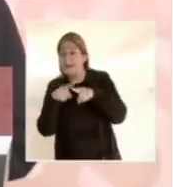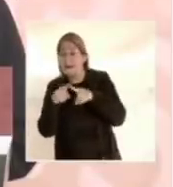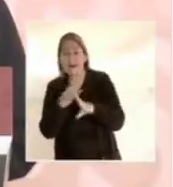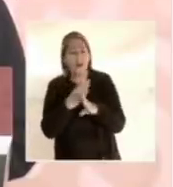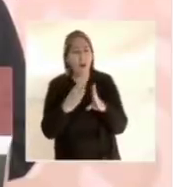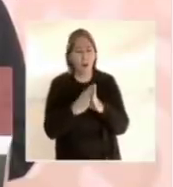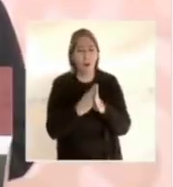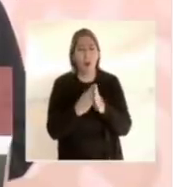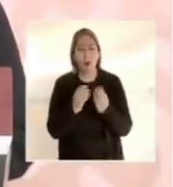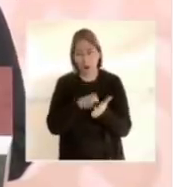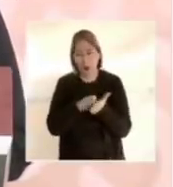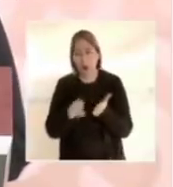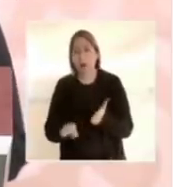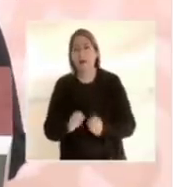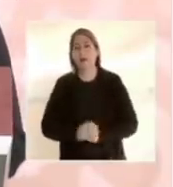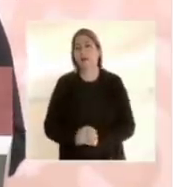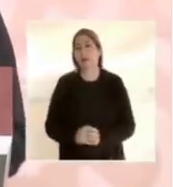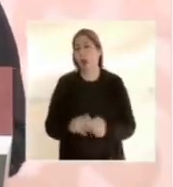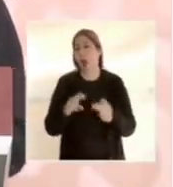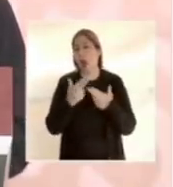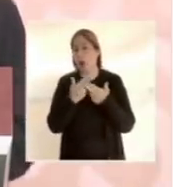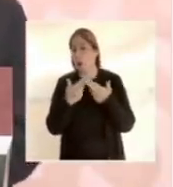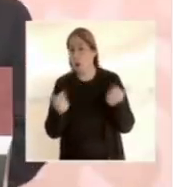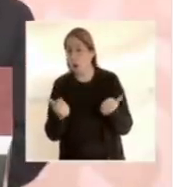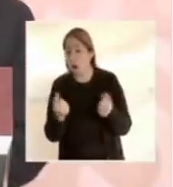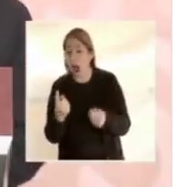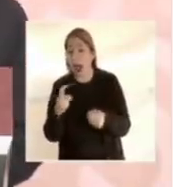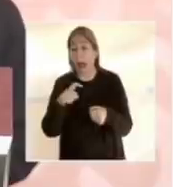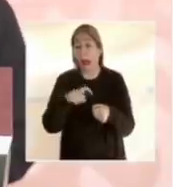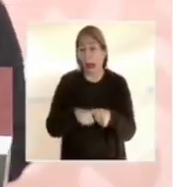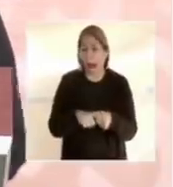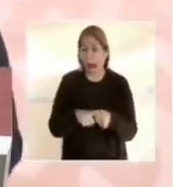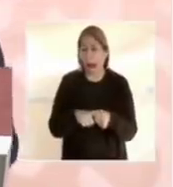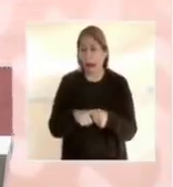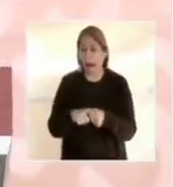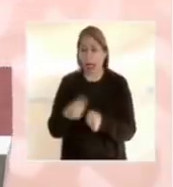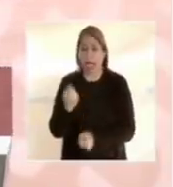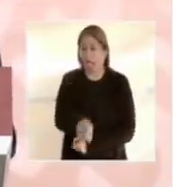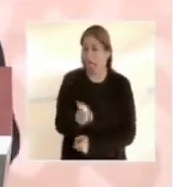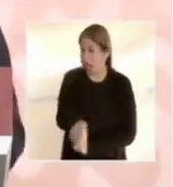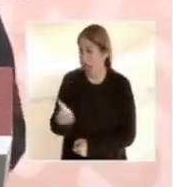nunca han pertenecido a la oligarquía